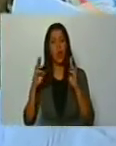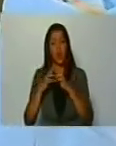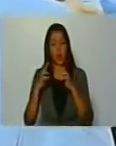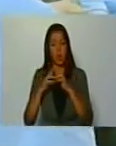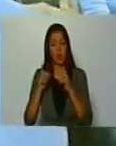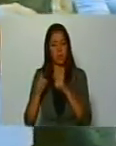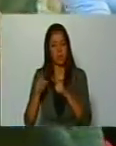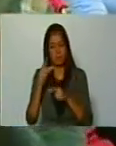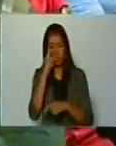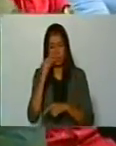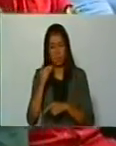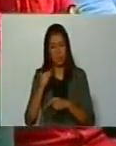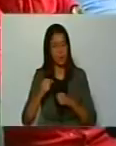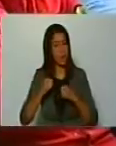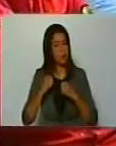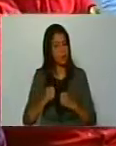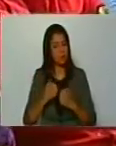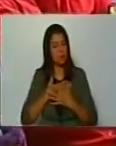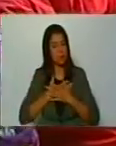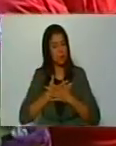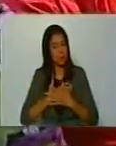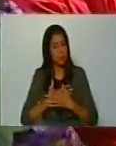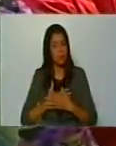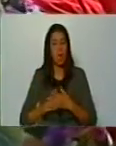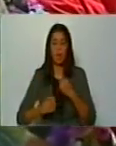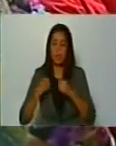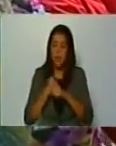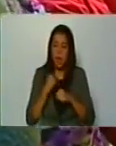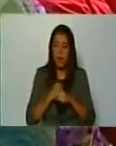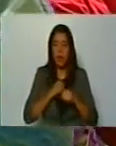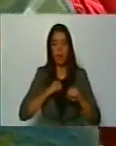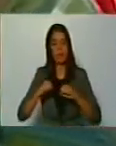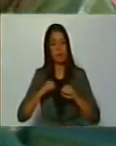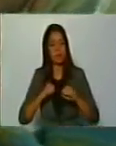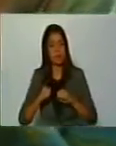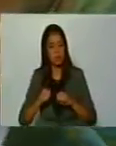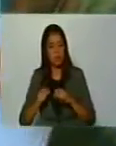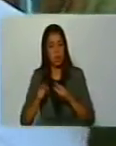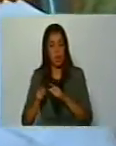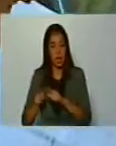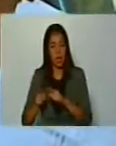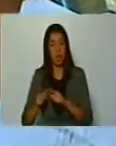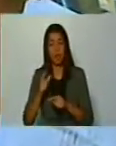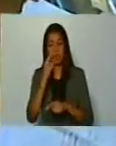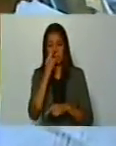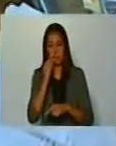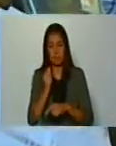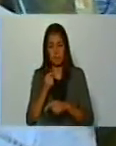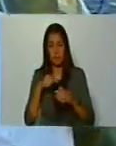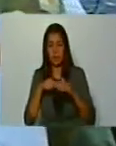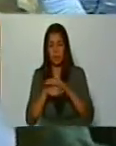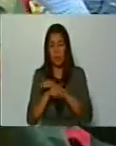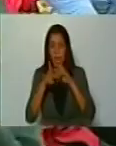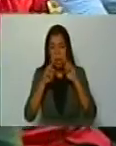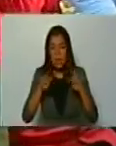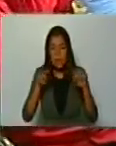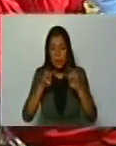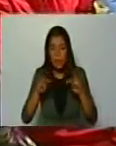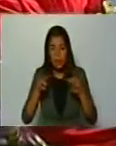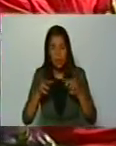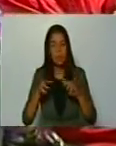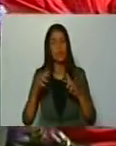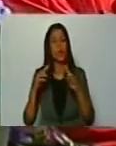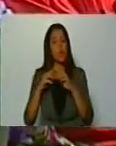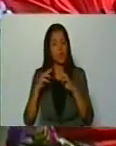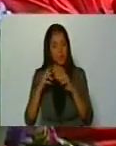de su entrega todo el trabajo que ha hecho de filigrana con respecto a la investigación de